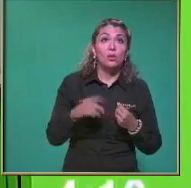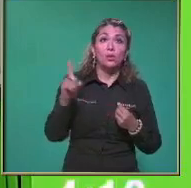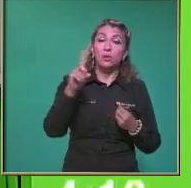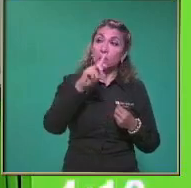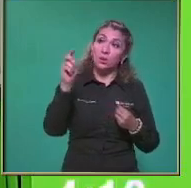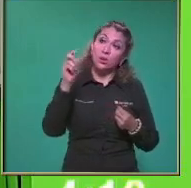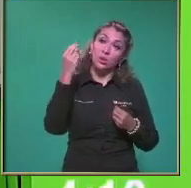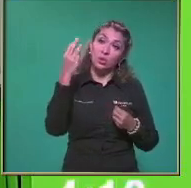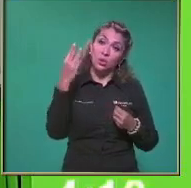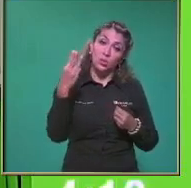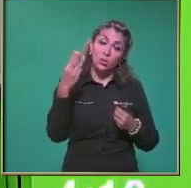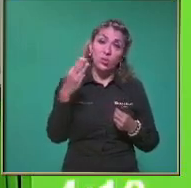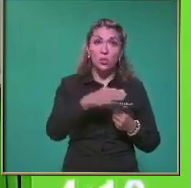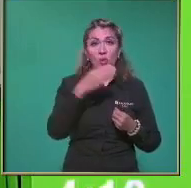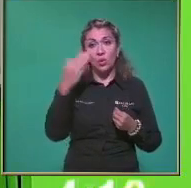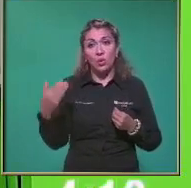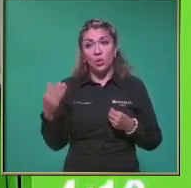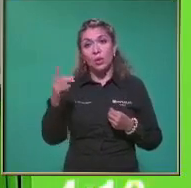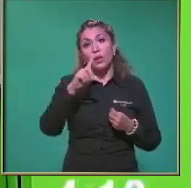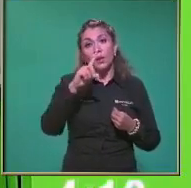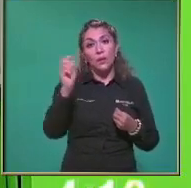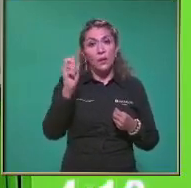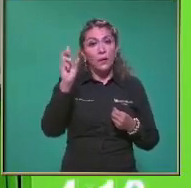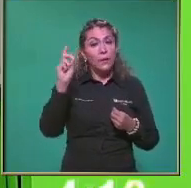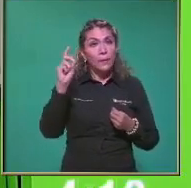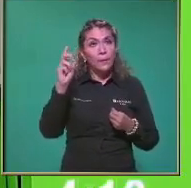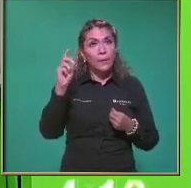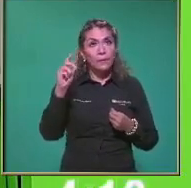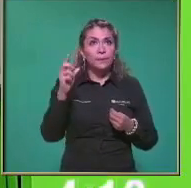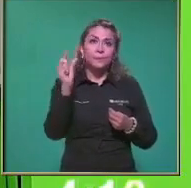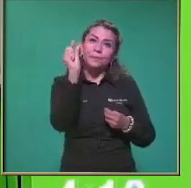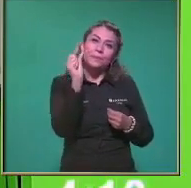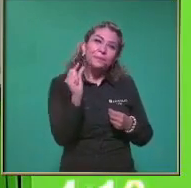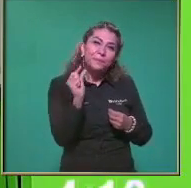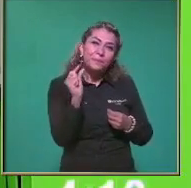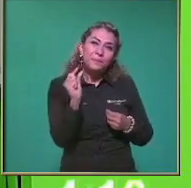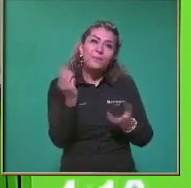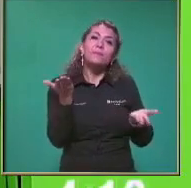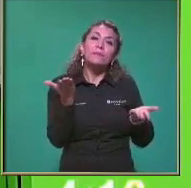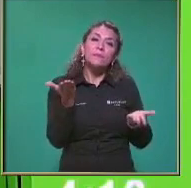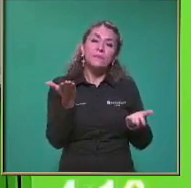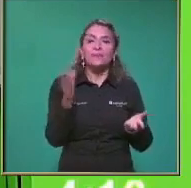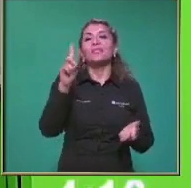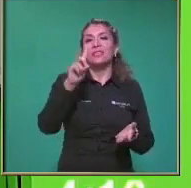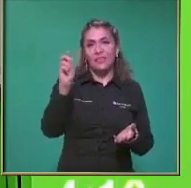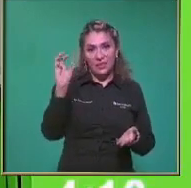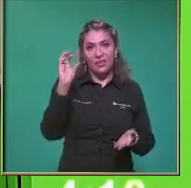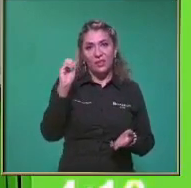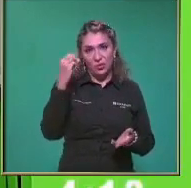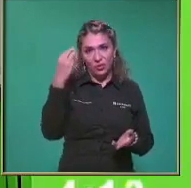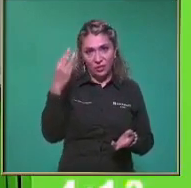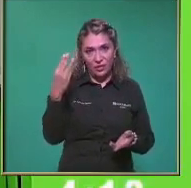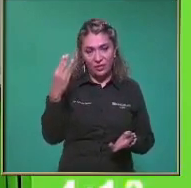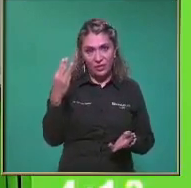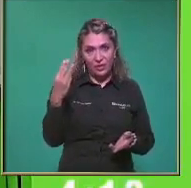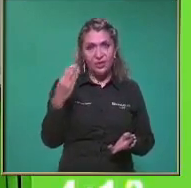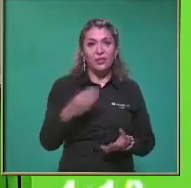y la otra dice 130. Entonces, ¿la más pequeña cuál es? Exacto. La más pequeña